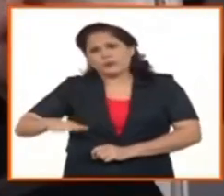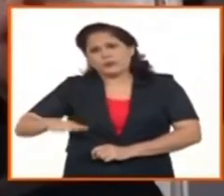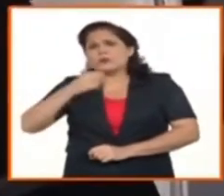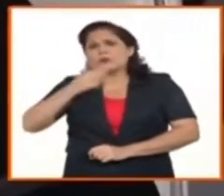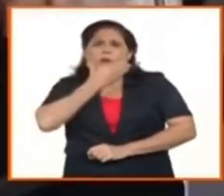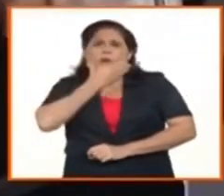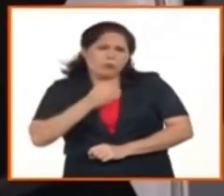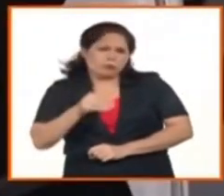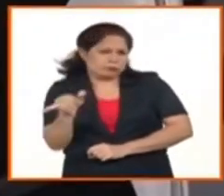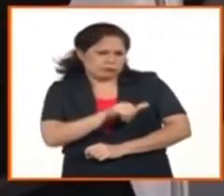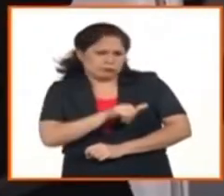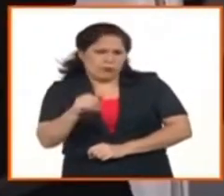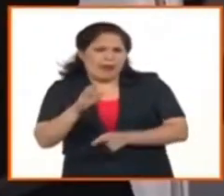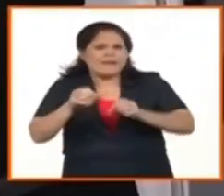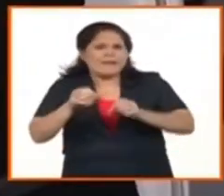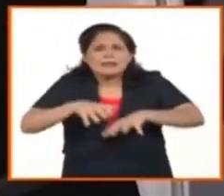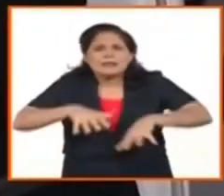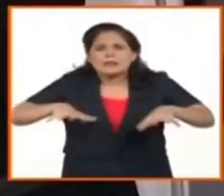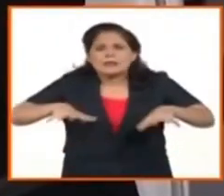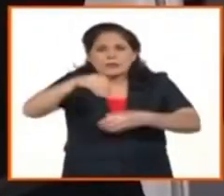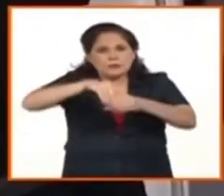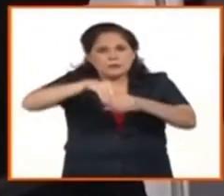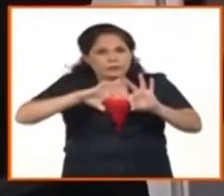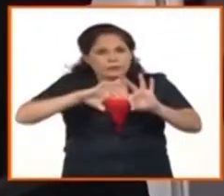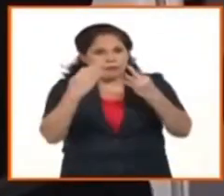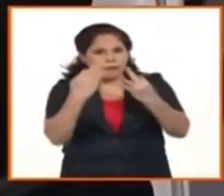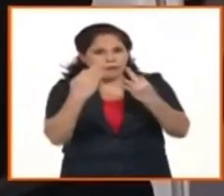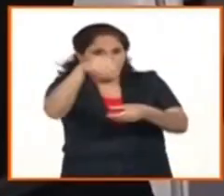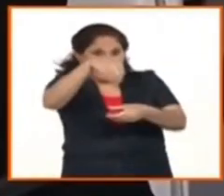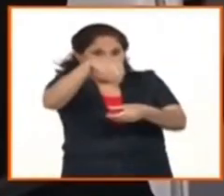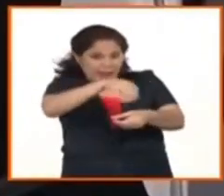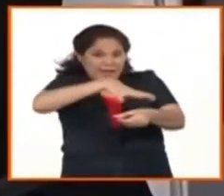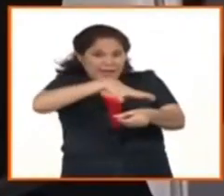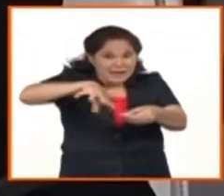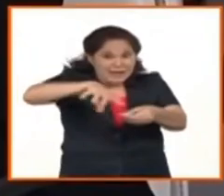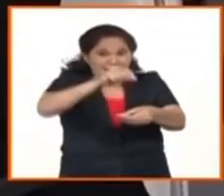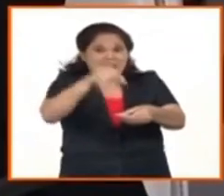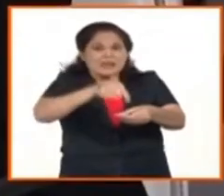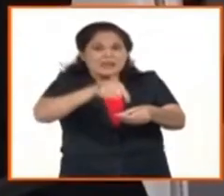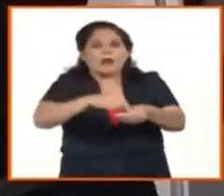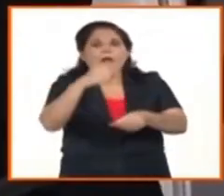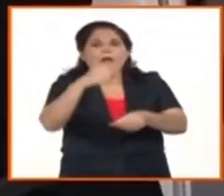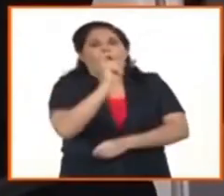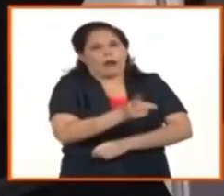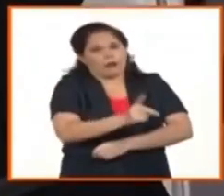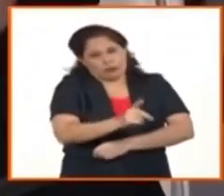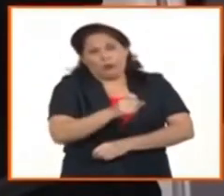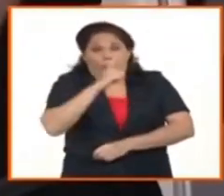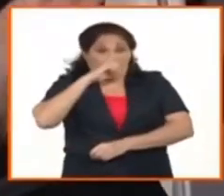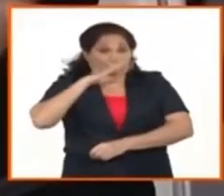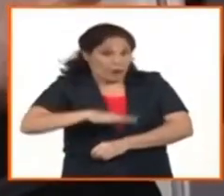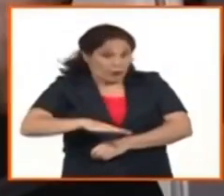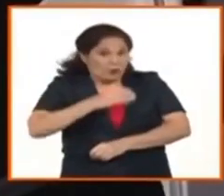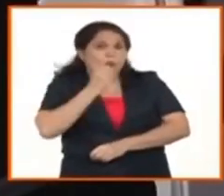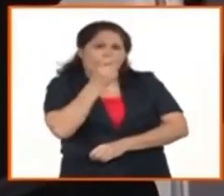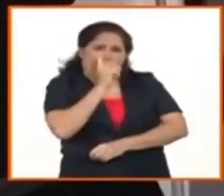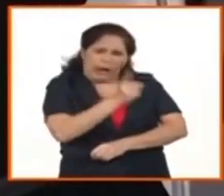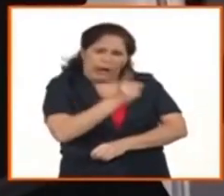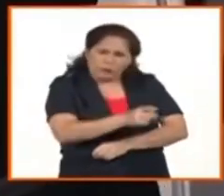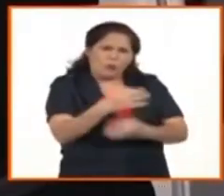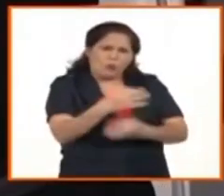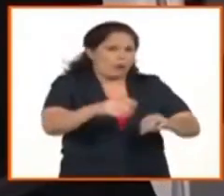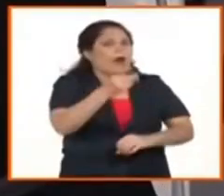por en el en el interior de la familia y su castigo yo no soy jurista por tanto